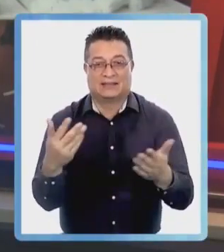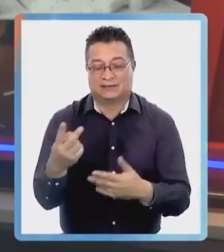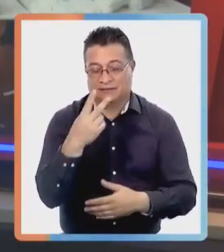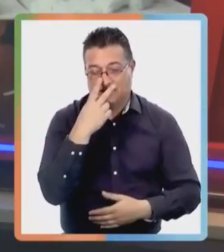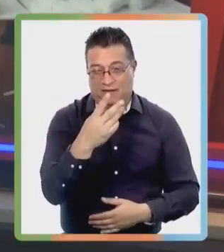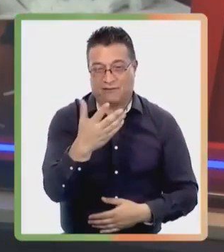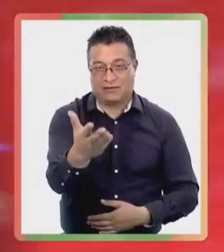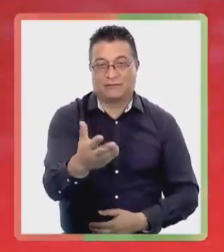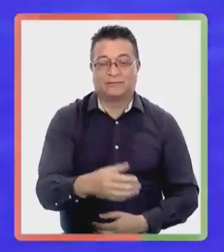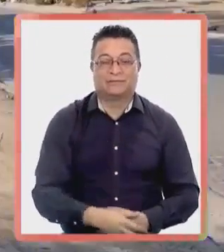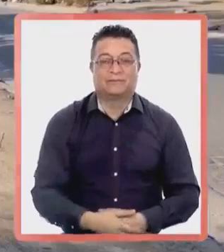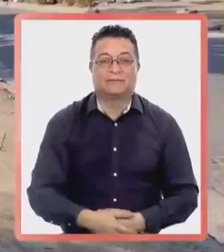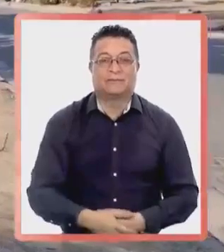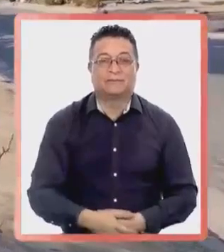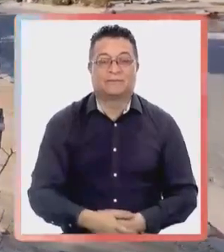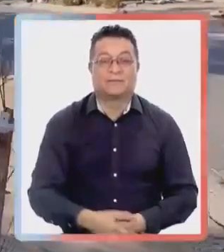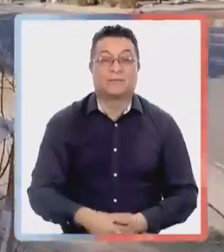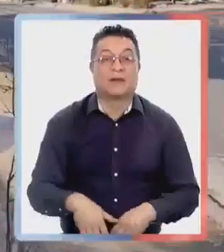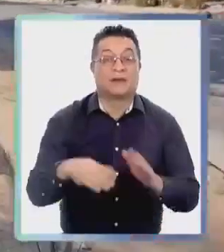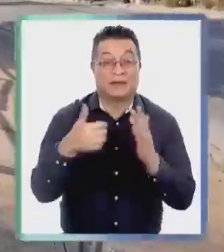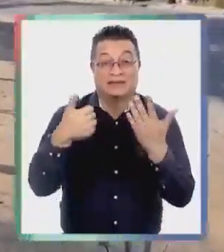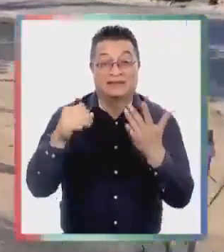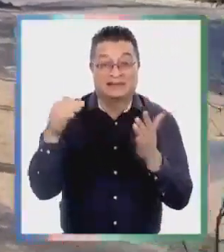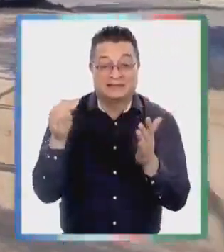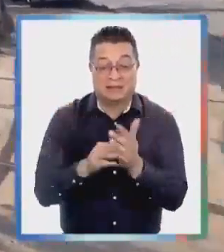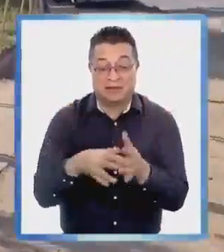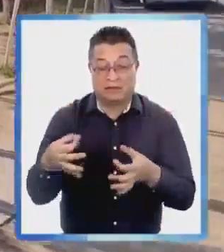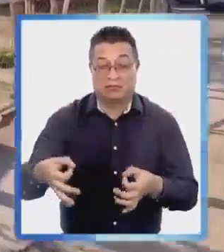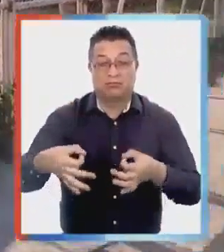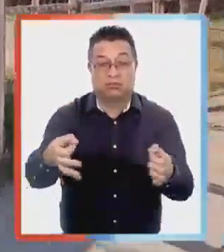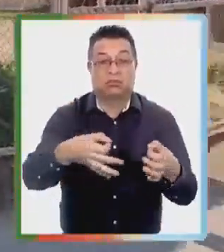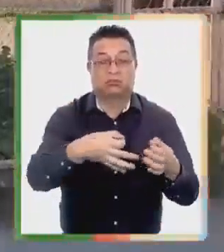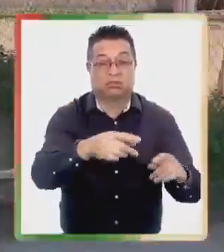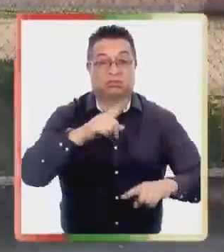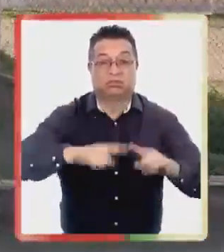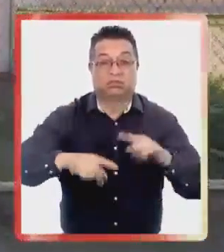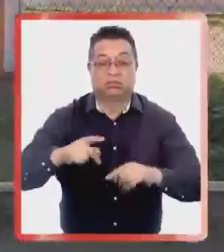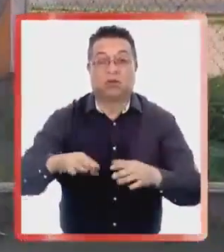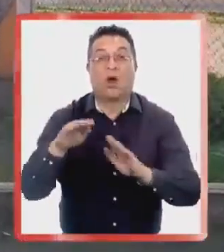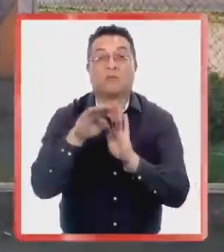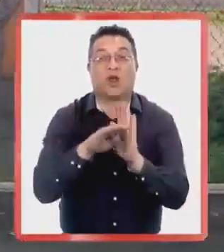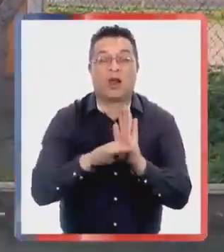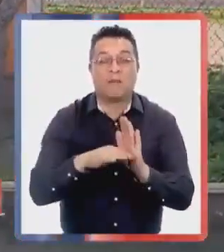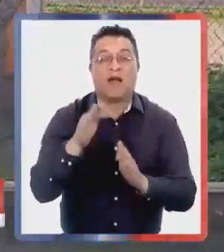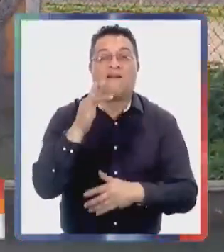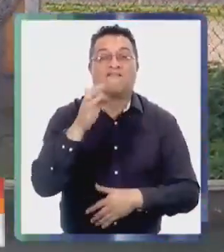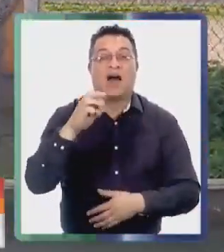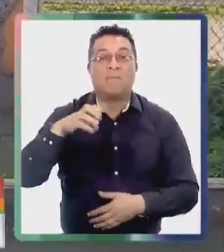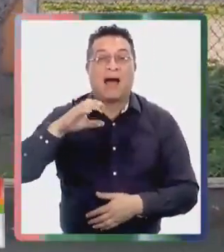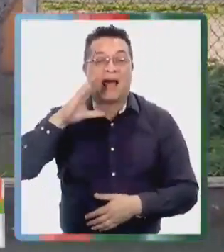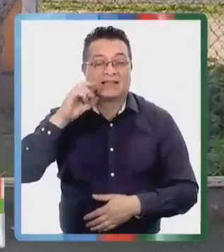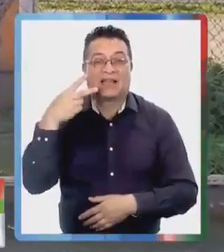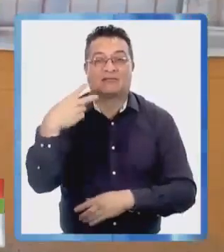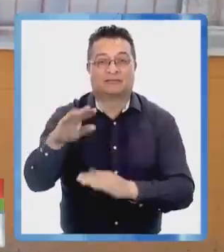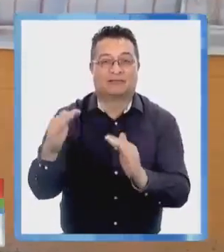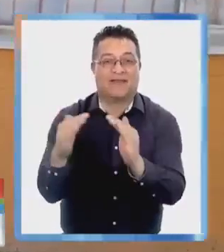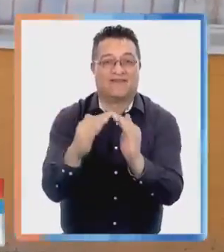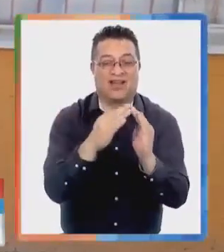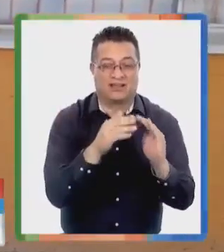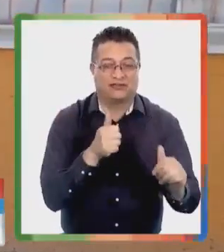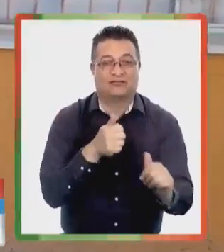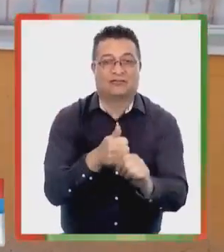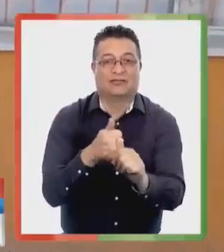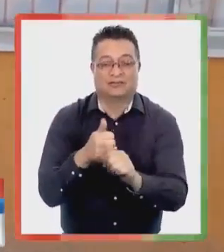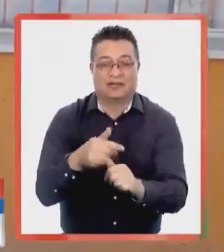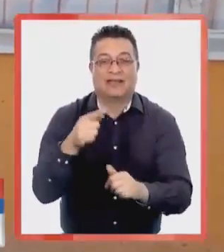BTV2 nos informa. 60.000 recetas se han entregado en terreno gracias al programa Farmacia en tu Barrio, impulsado por el